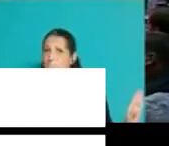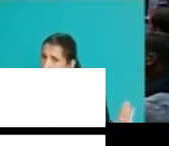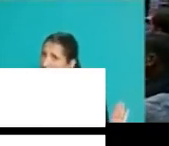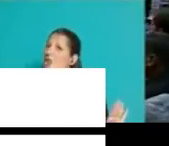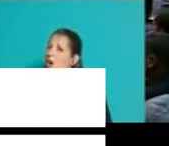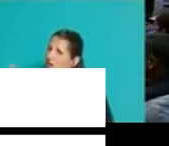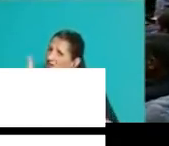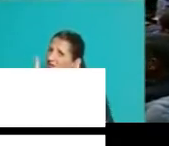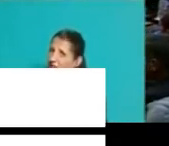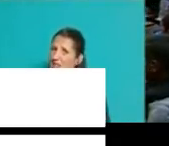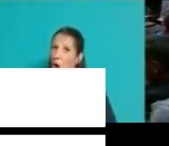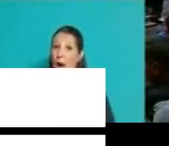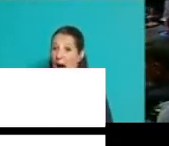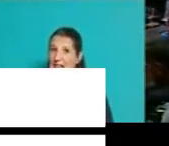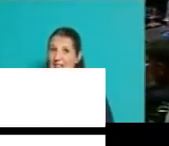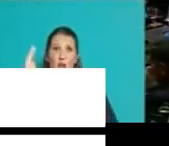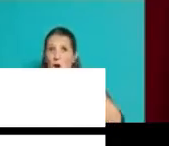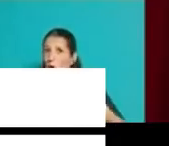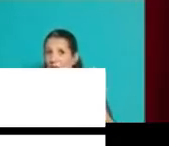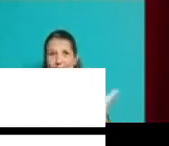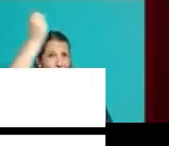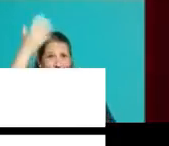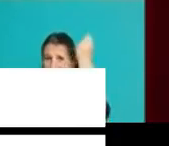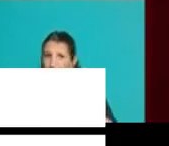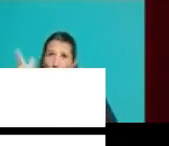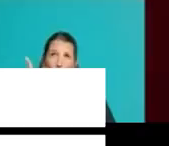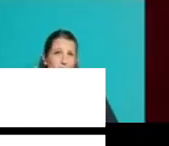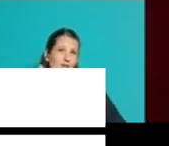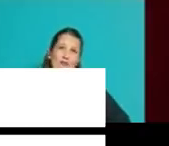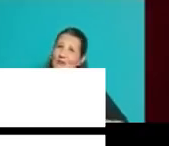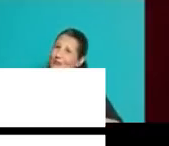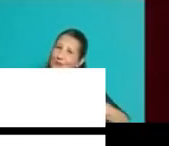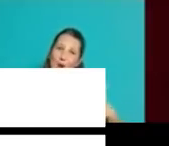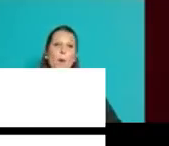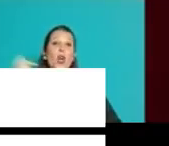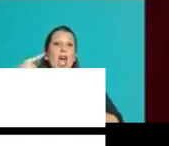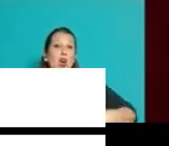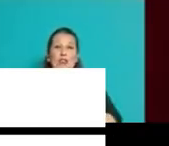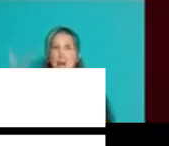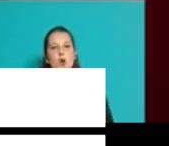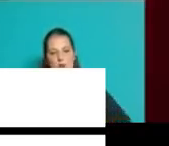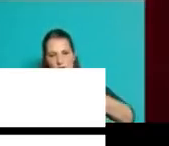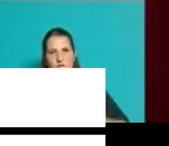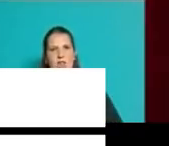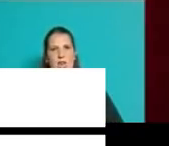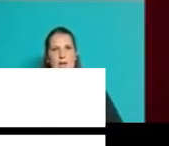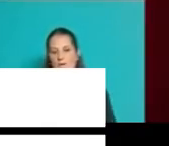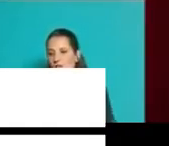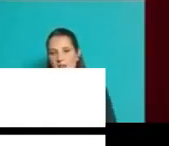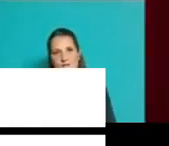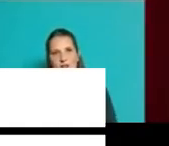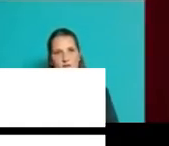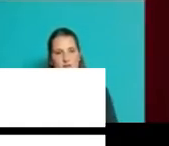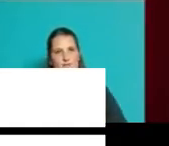los argentinos es enorme, enorme, porque estamos haciendo crujir estructuras viejas y oxidadas. Lo que estamos